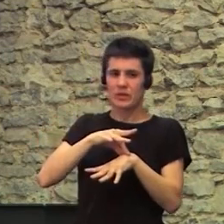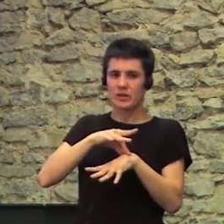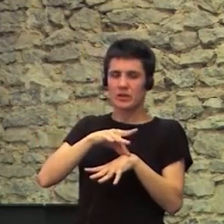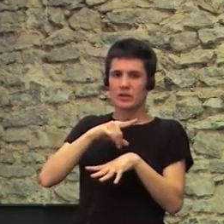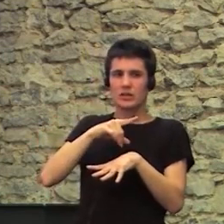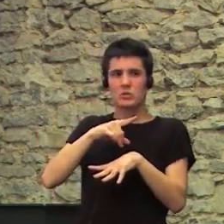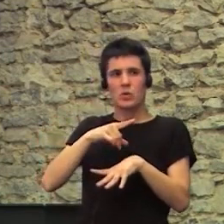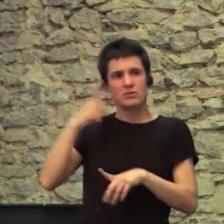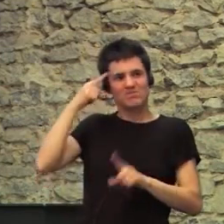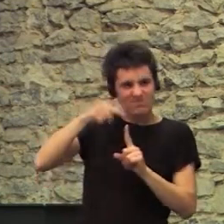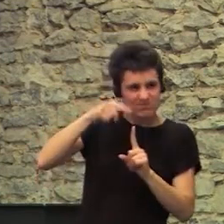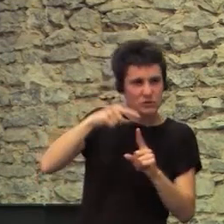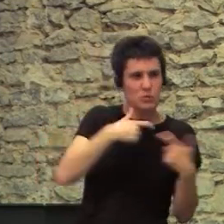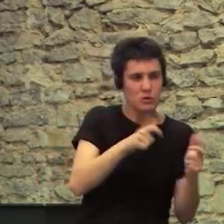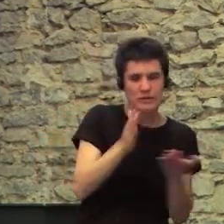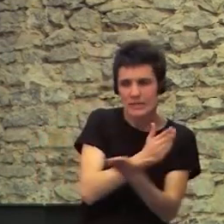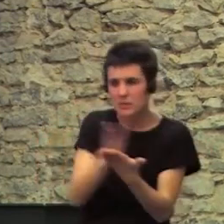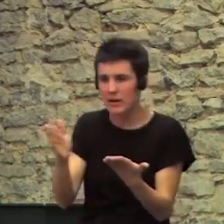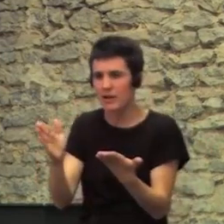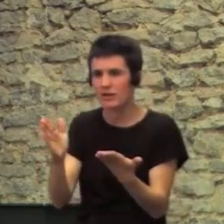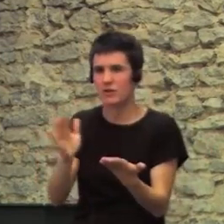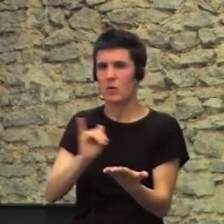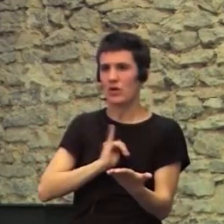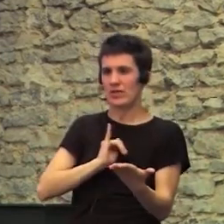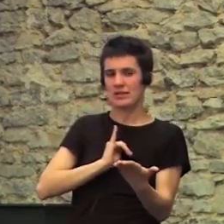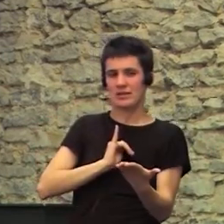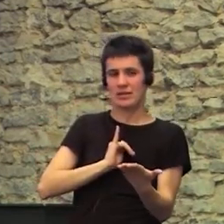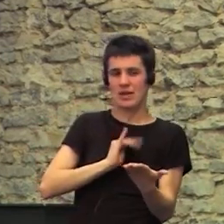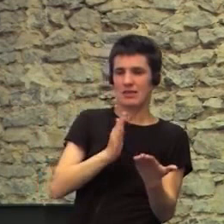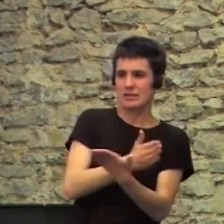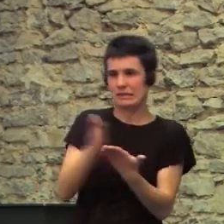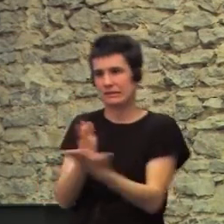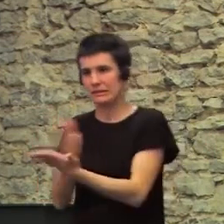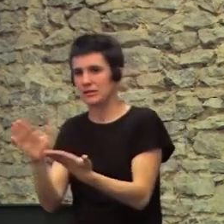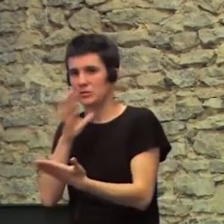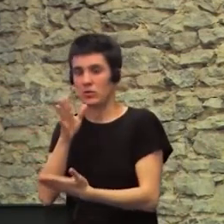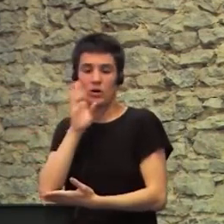en que se separe de todo lo que tiene que ver con la identidad, porque esto se refiere únicamente a una